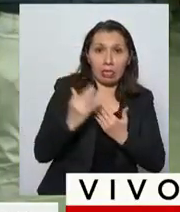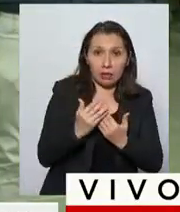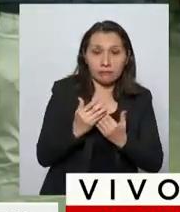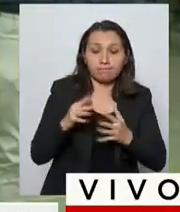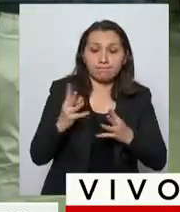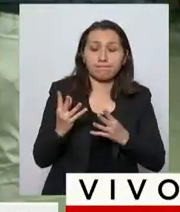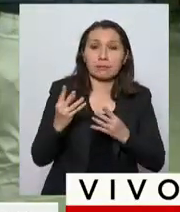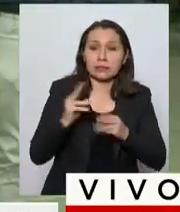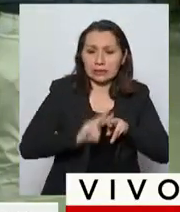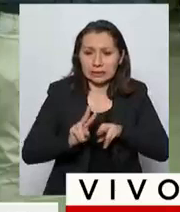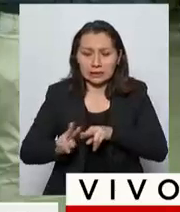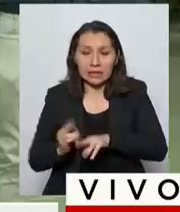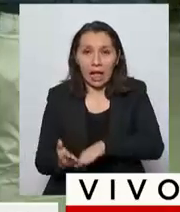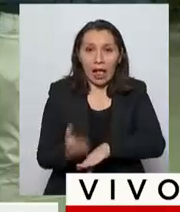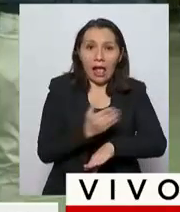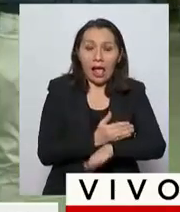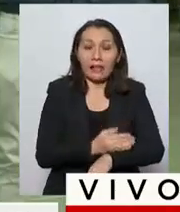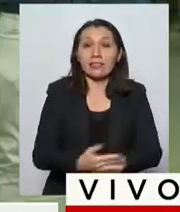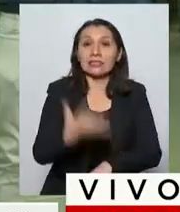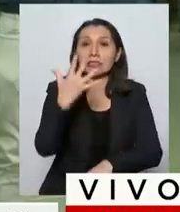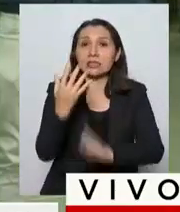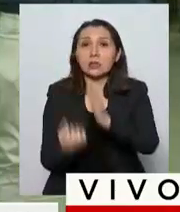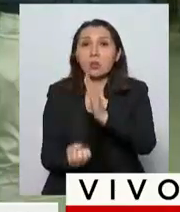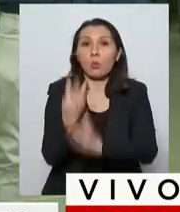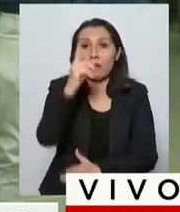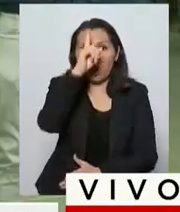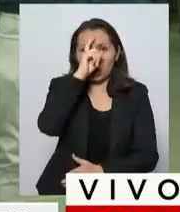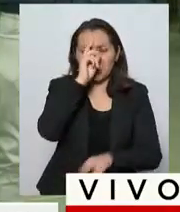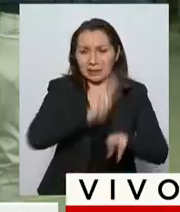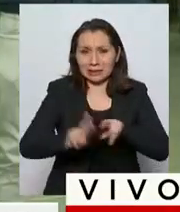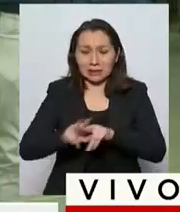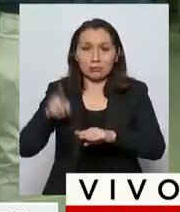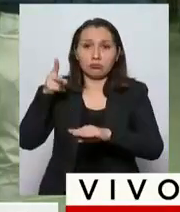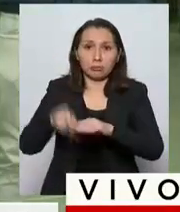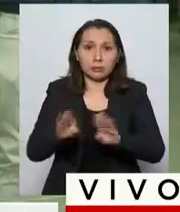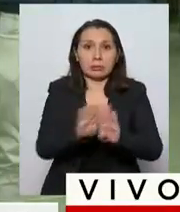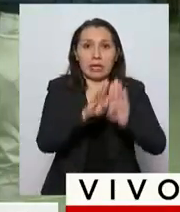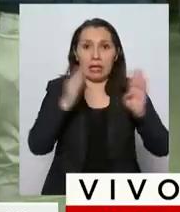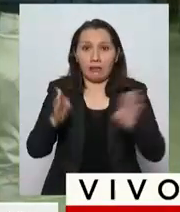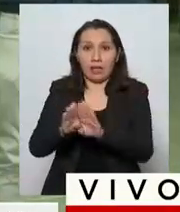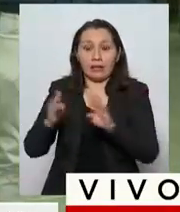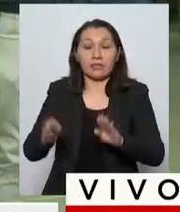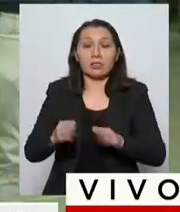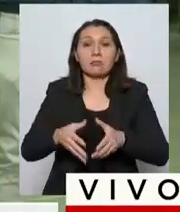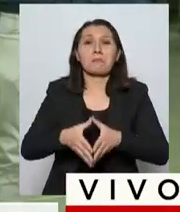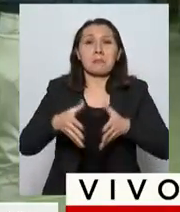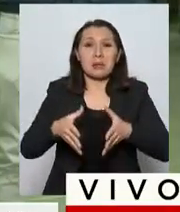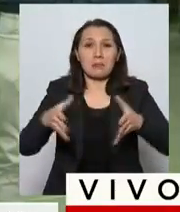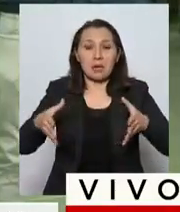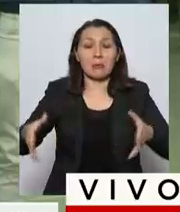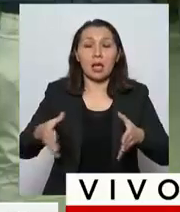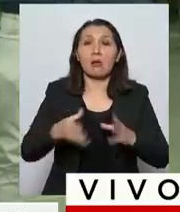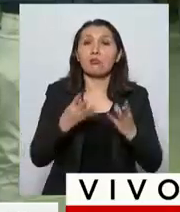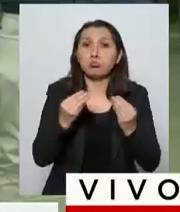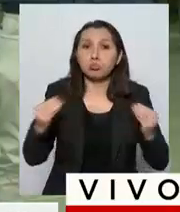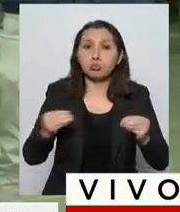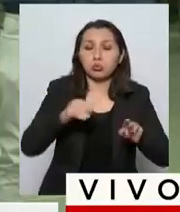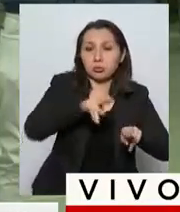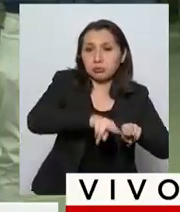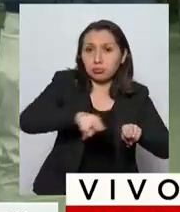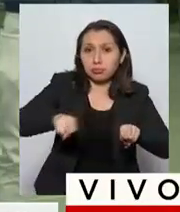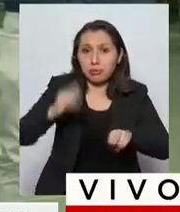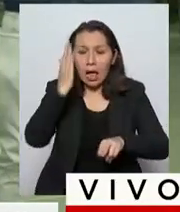incorporando en forma anticipada 5 nuevos hospitales, aumentando significativamente el número de